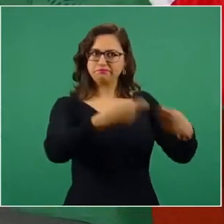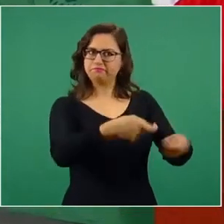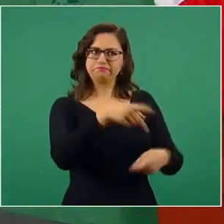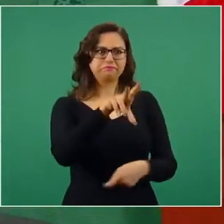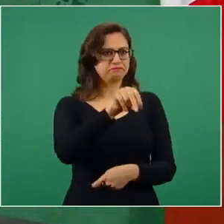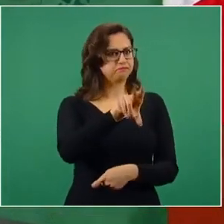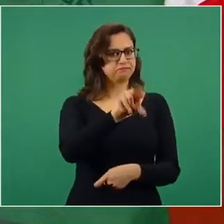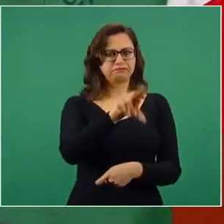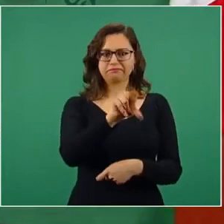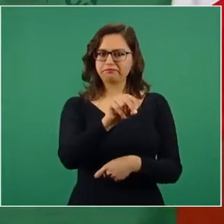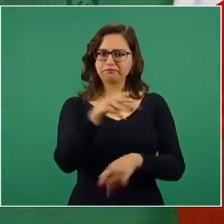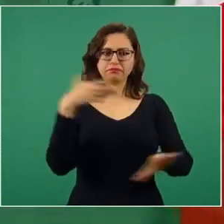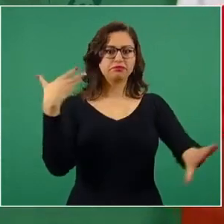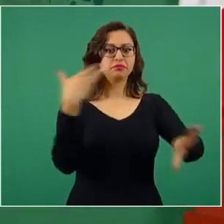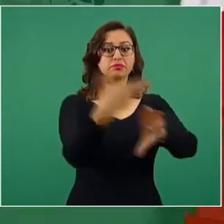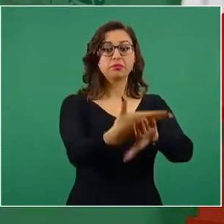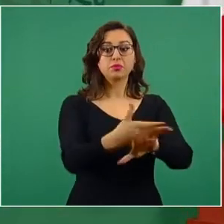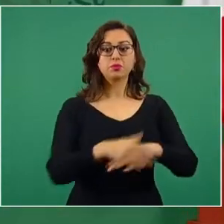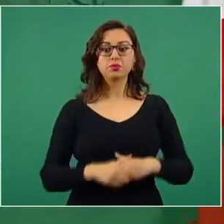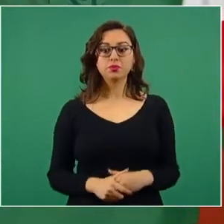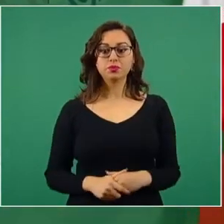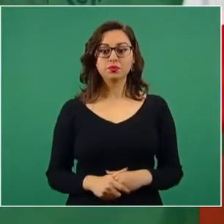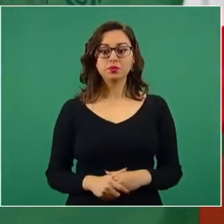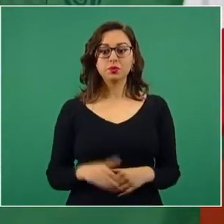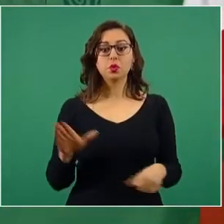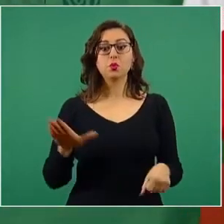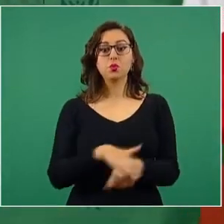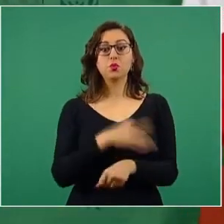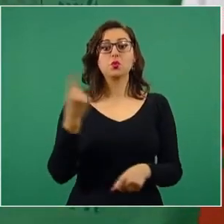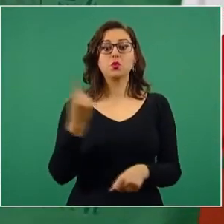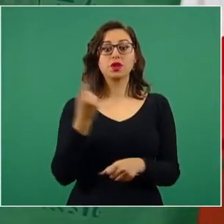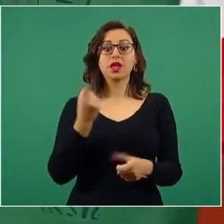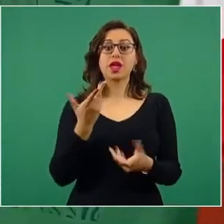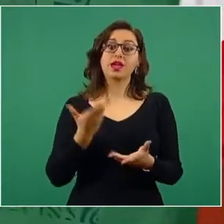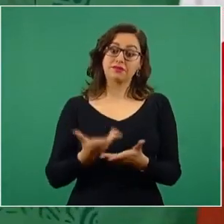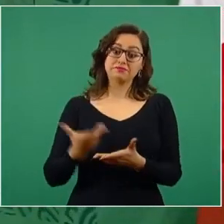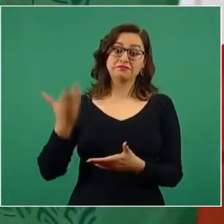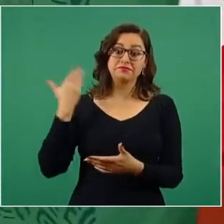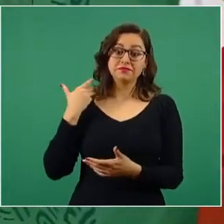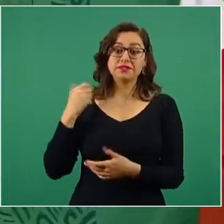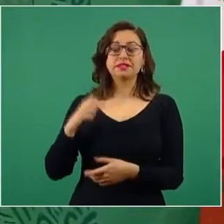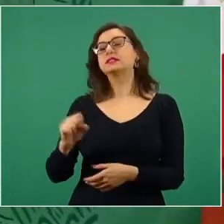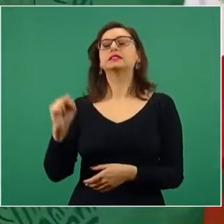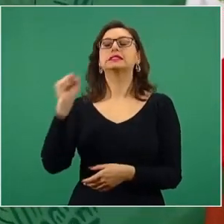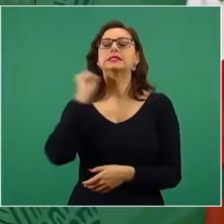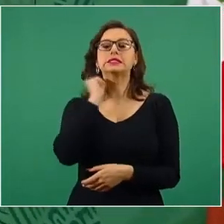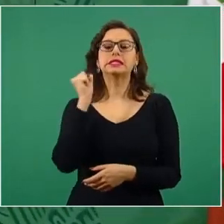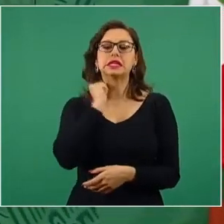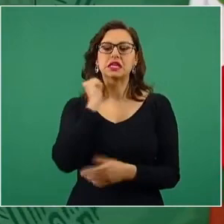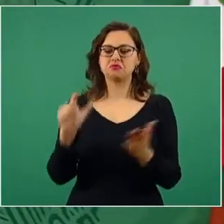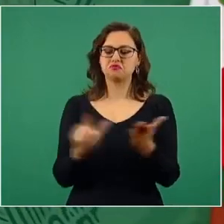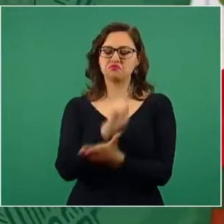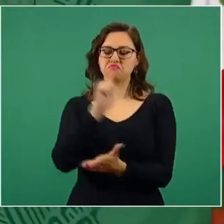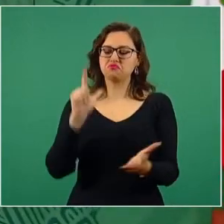porque el Senado de la República en aquel entonces, de manera ilegal,